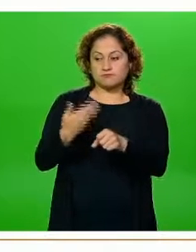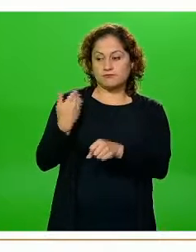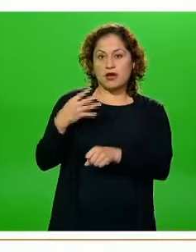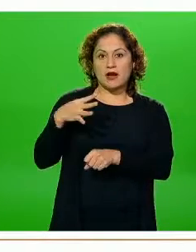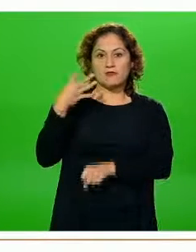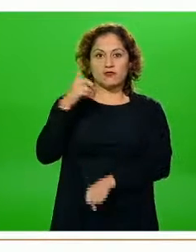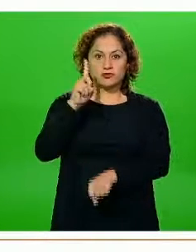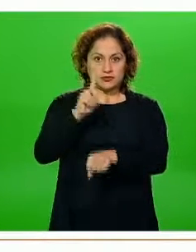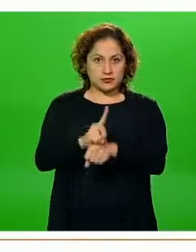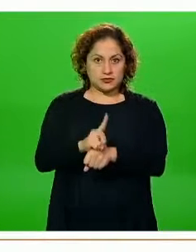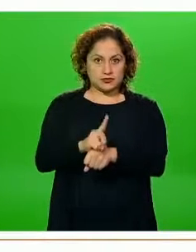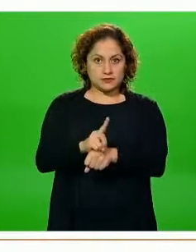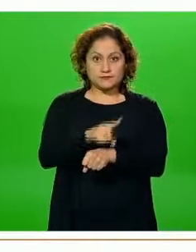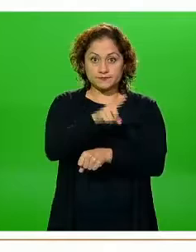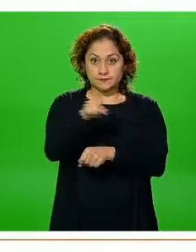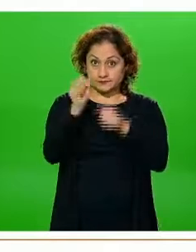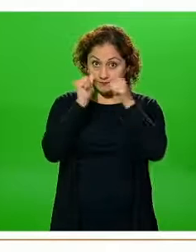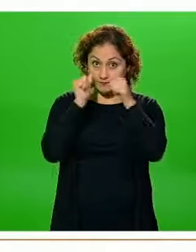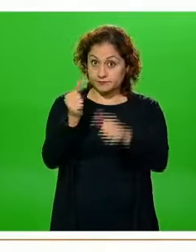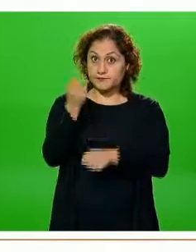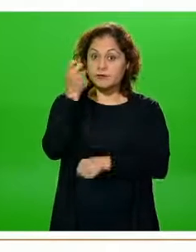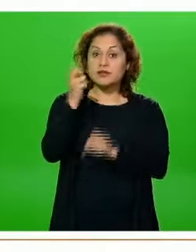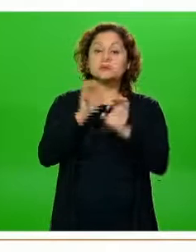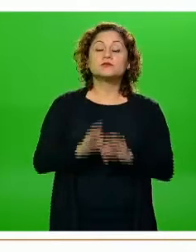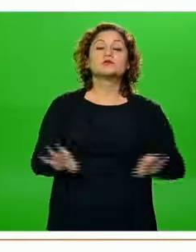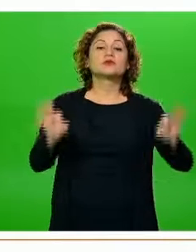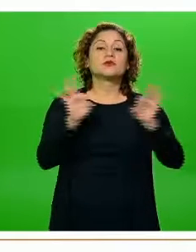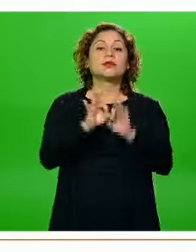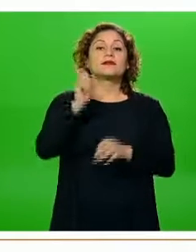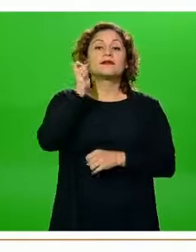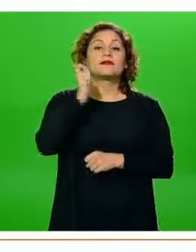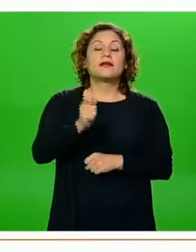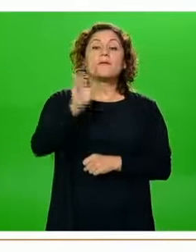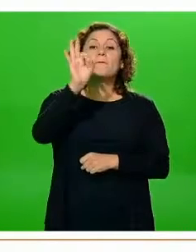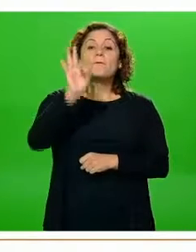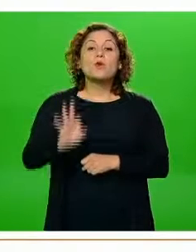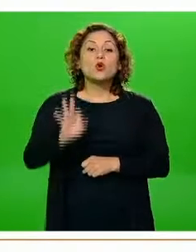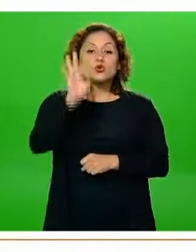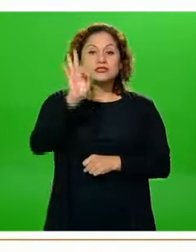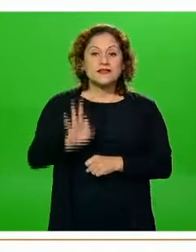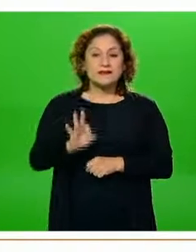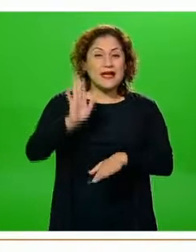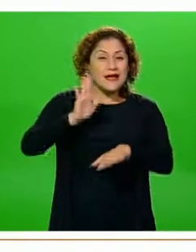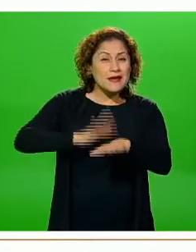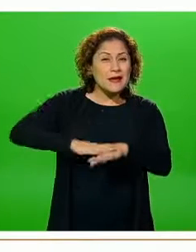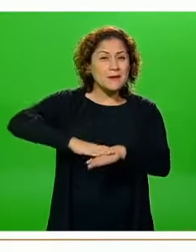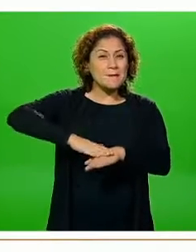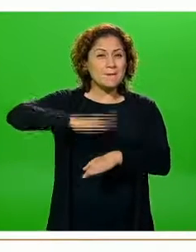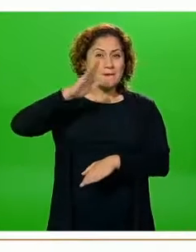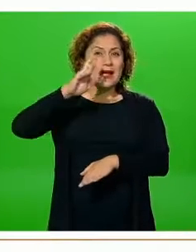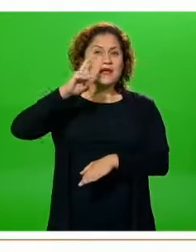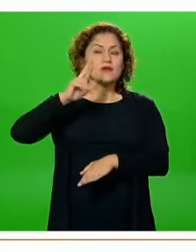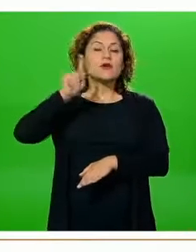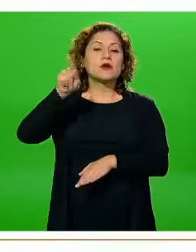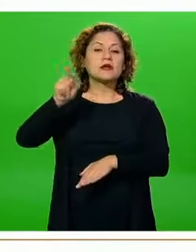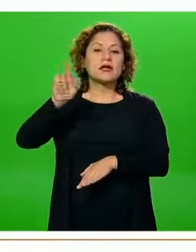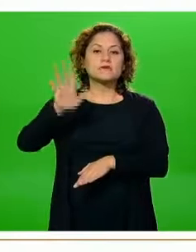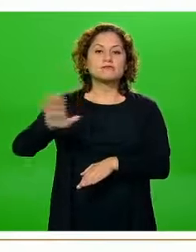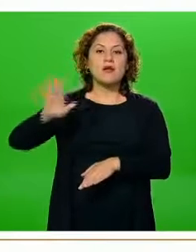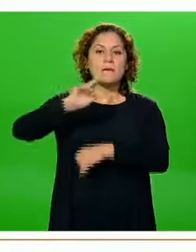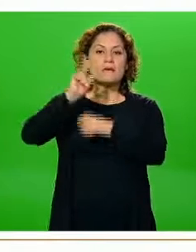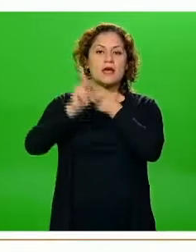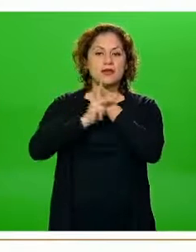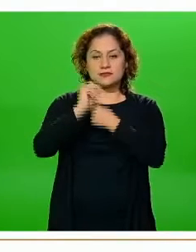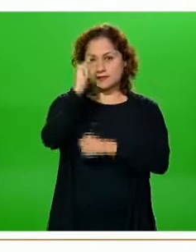es importante mencionar lo siguiente. El mayor porcentaje que está contribuyendo a esta región es la India. Recordemos que